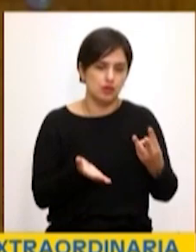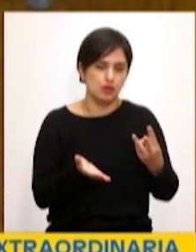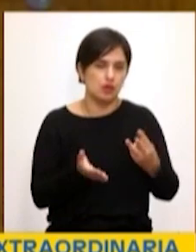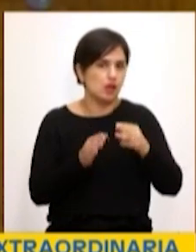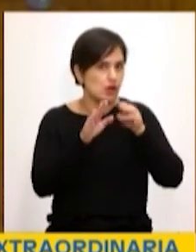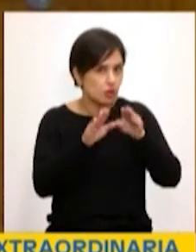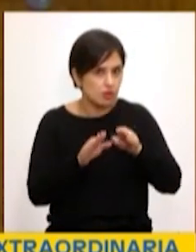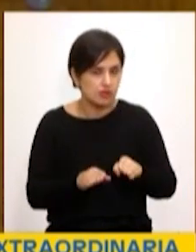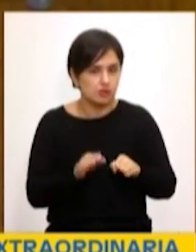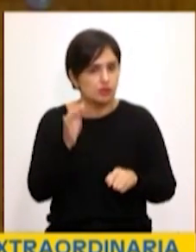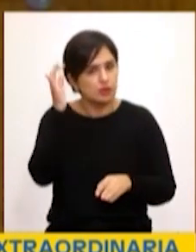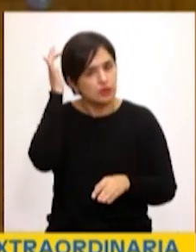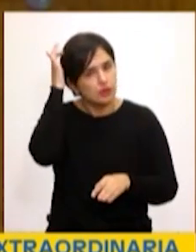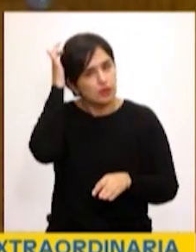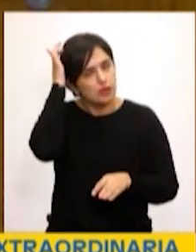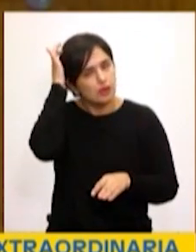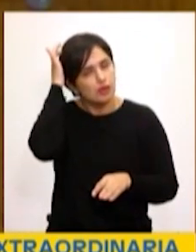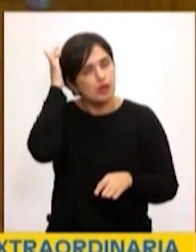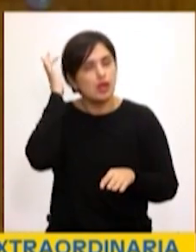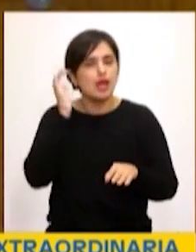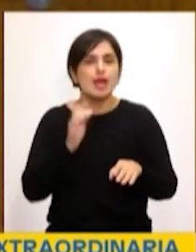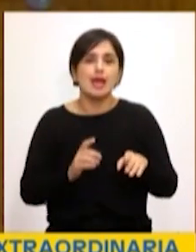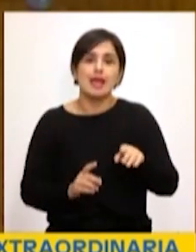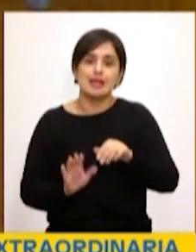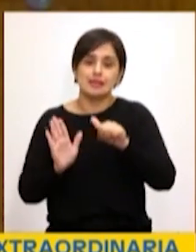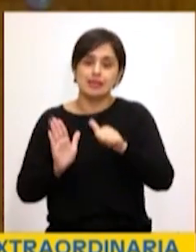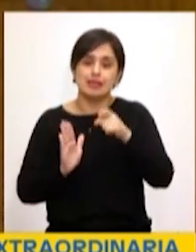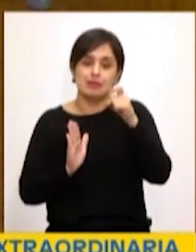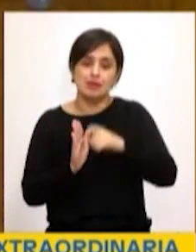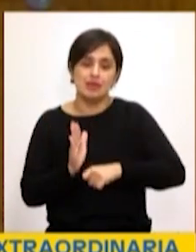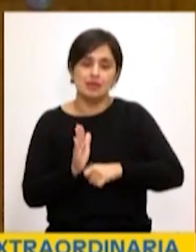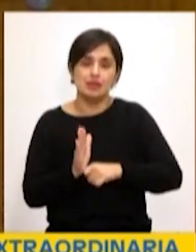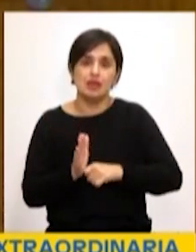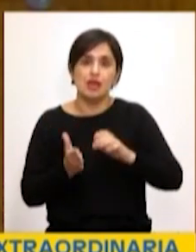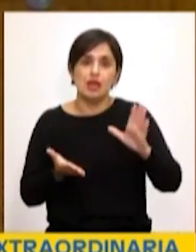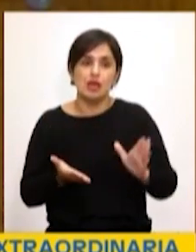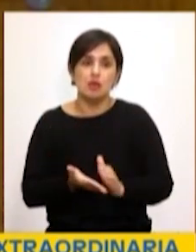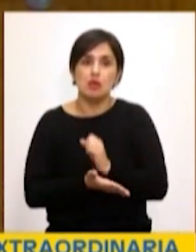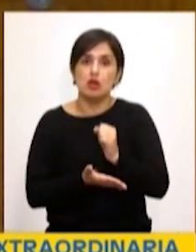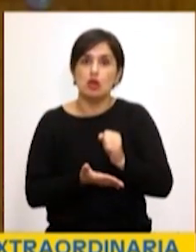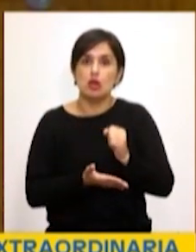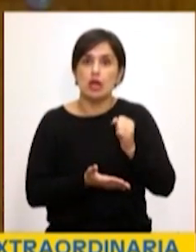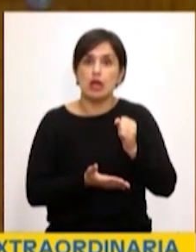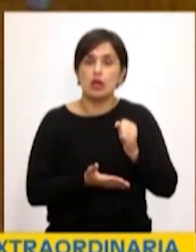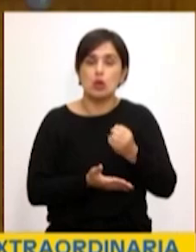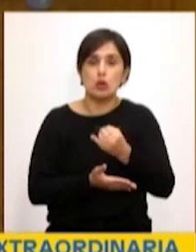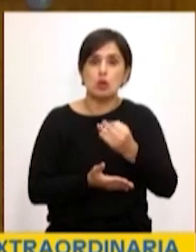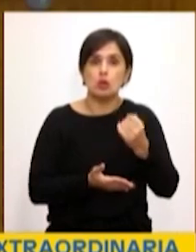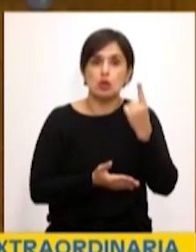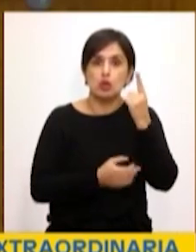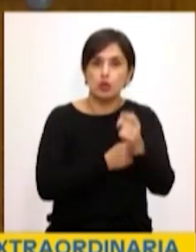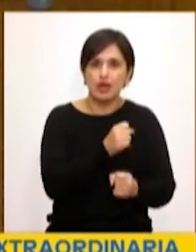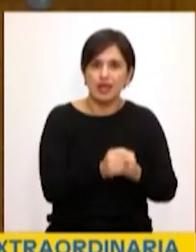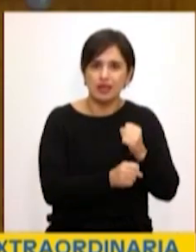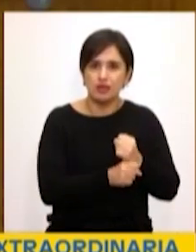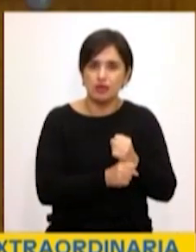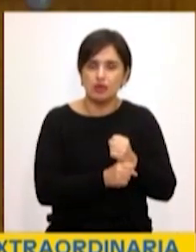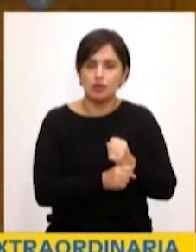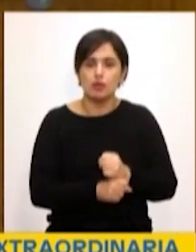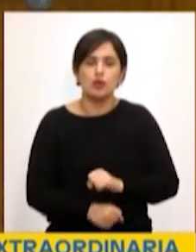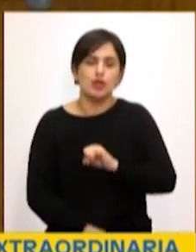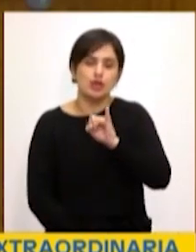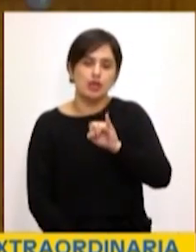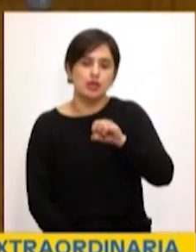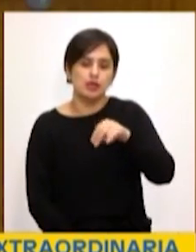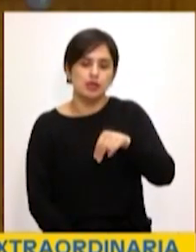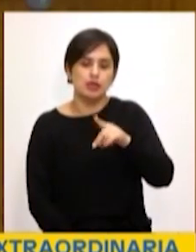año hemos logrado llegar a la misma meta que tuvimos el año pasado el indh para